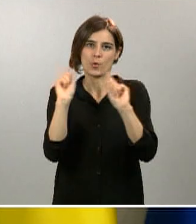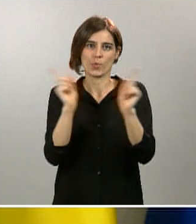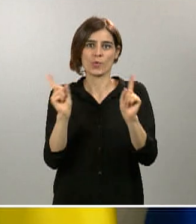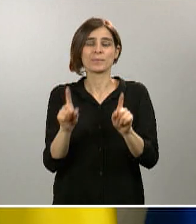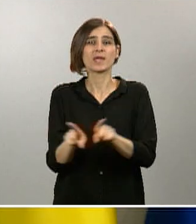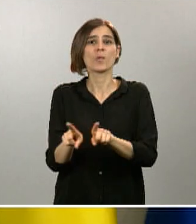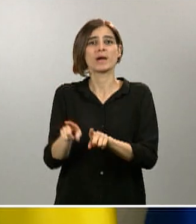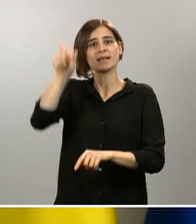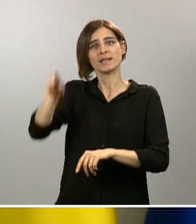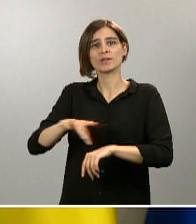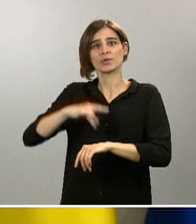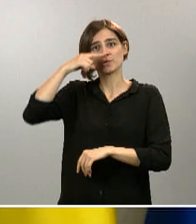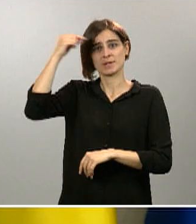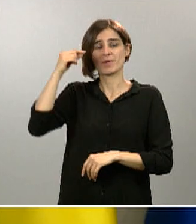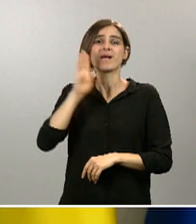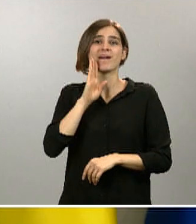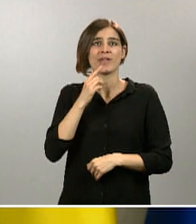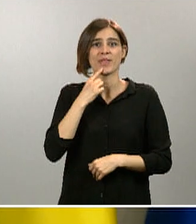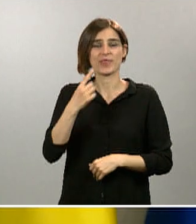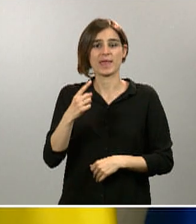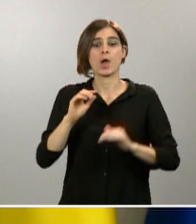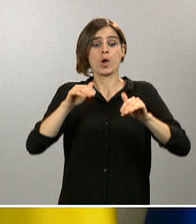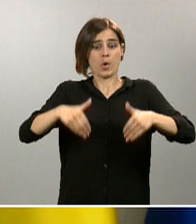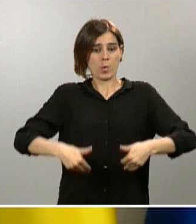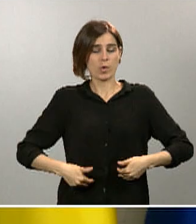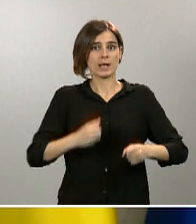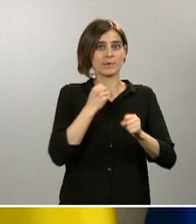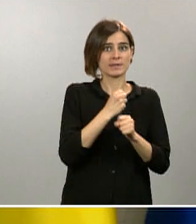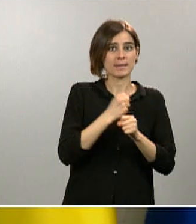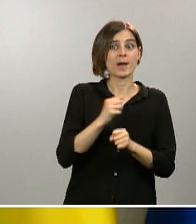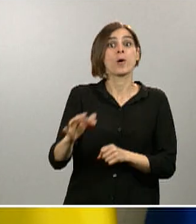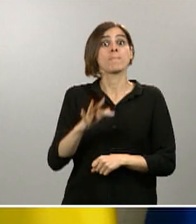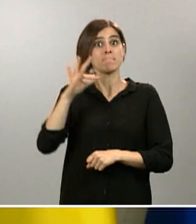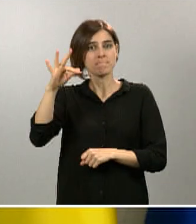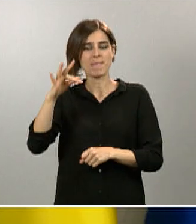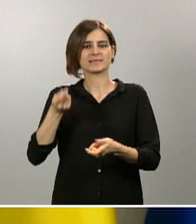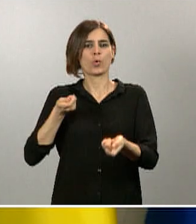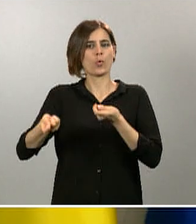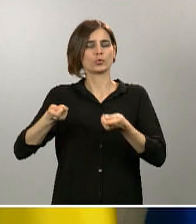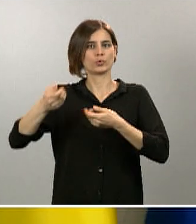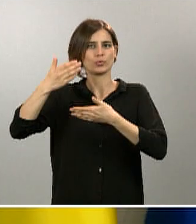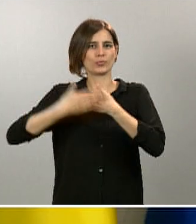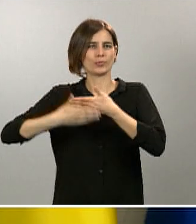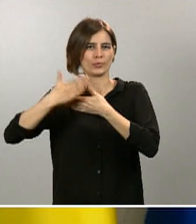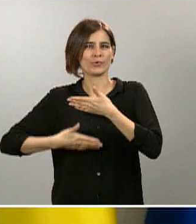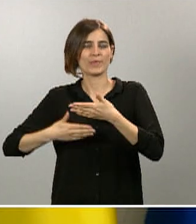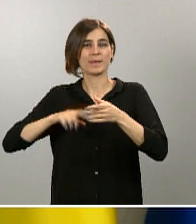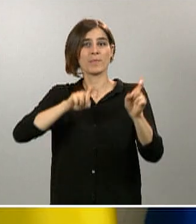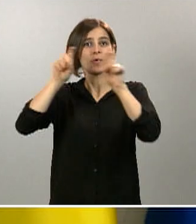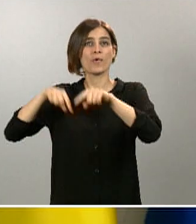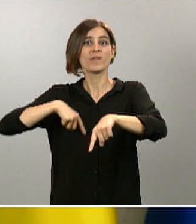de esta actividad con todas las restricciones de movilidad que implica el estar en este estado de alarma, no tiene por